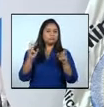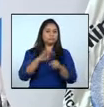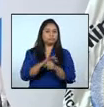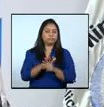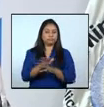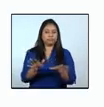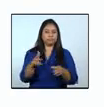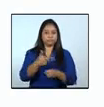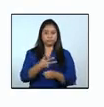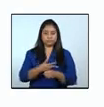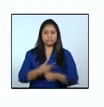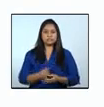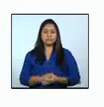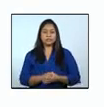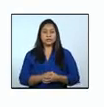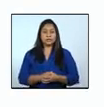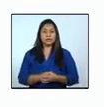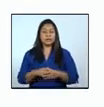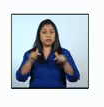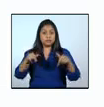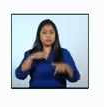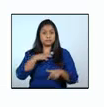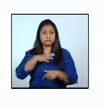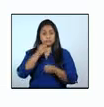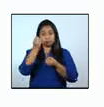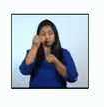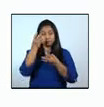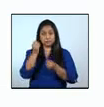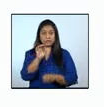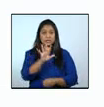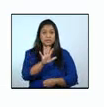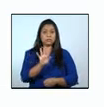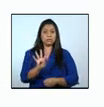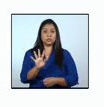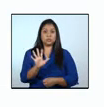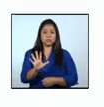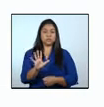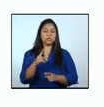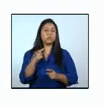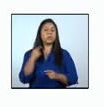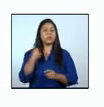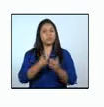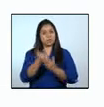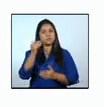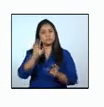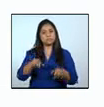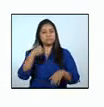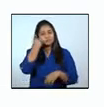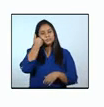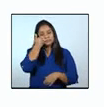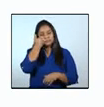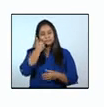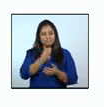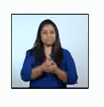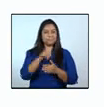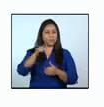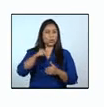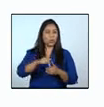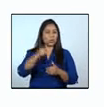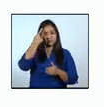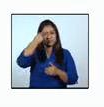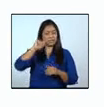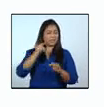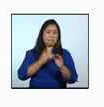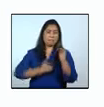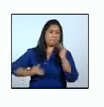en el país. Tenemos el reporte de 545 positivos, superando con este dato